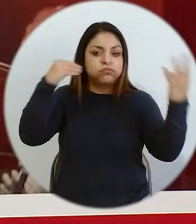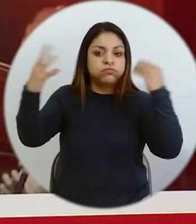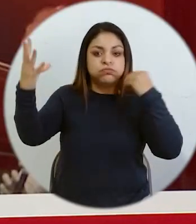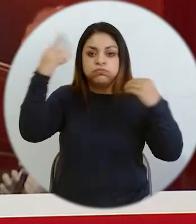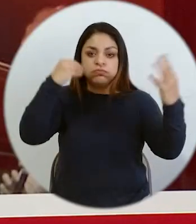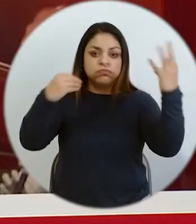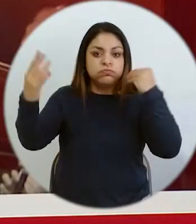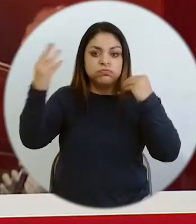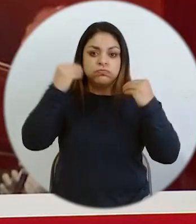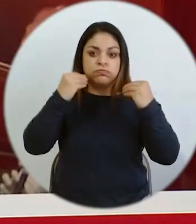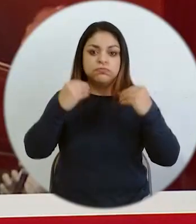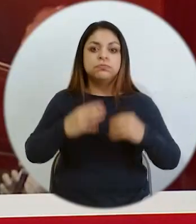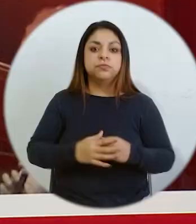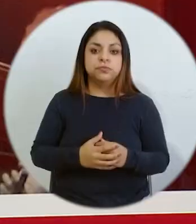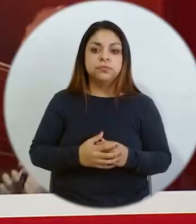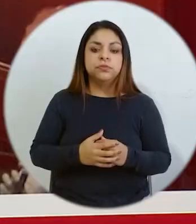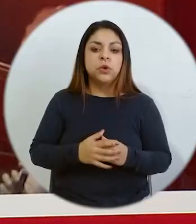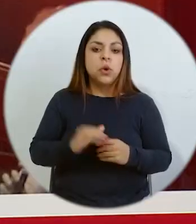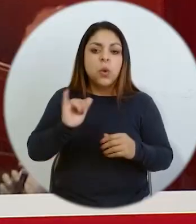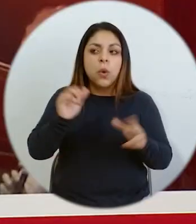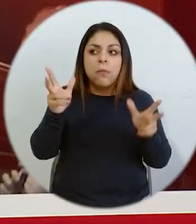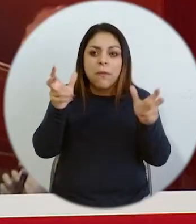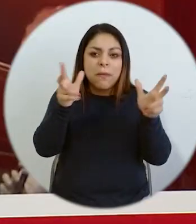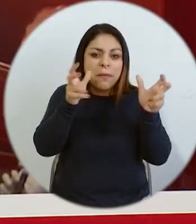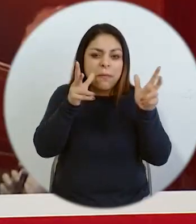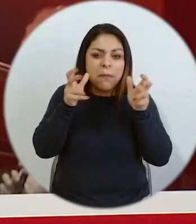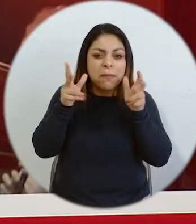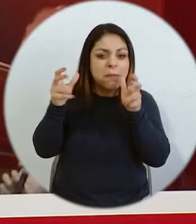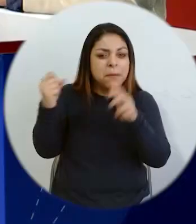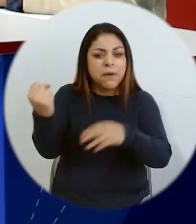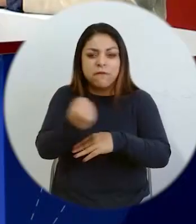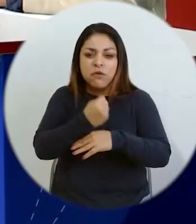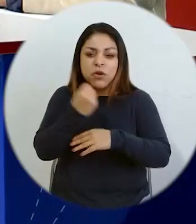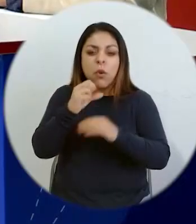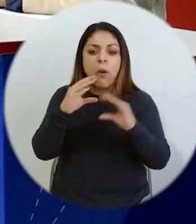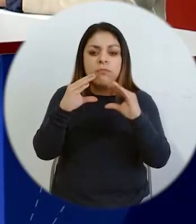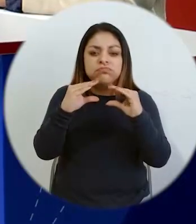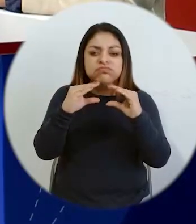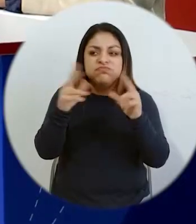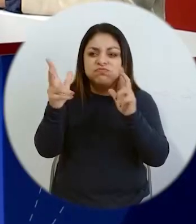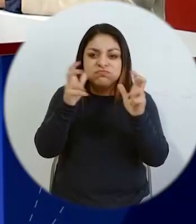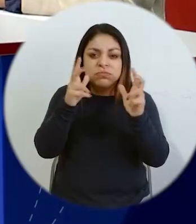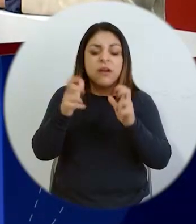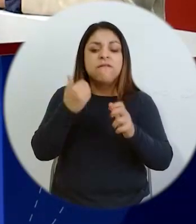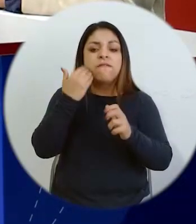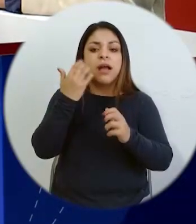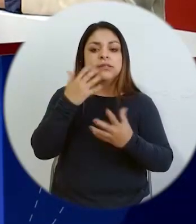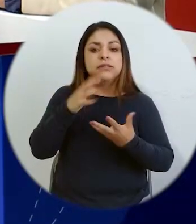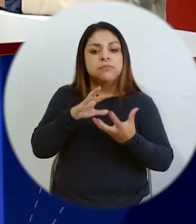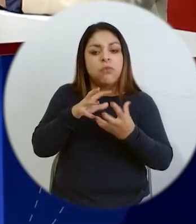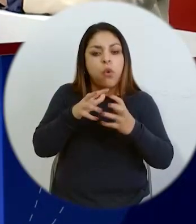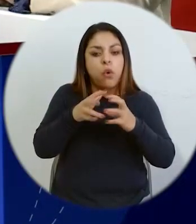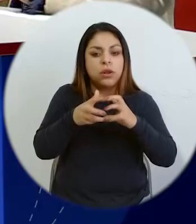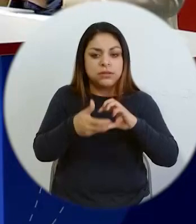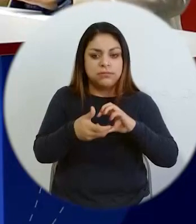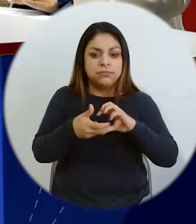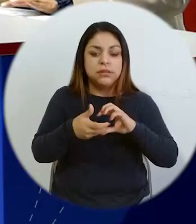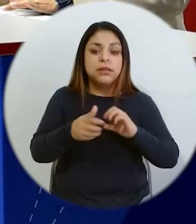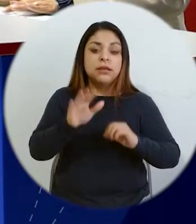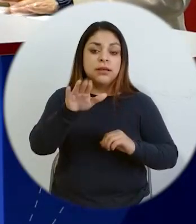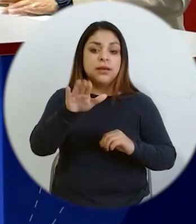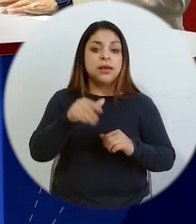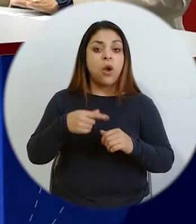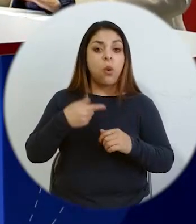muy porosos, como esponjitas, dicen. Como una esponjita, como algo muy moldeable.